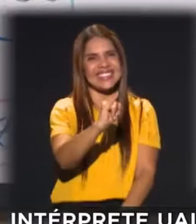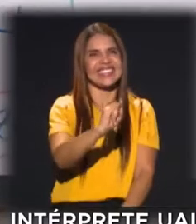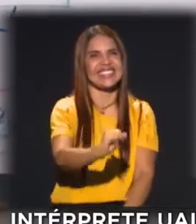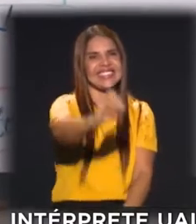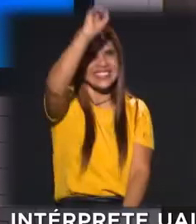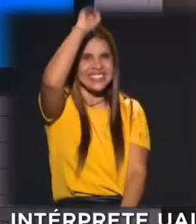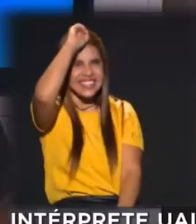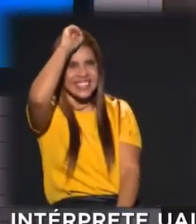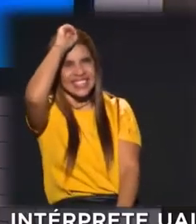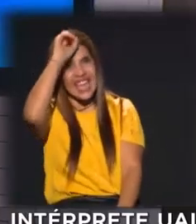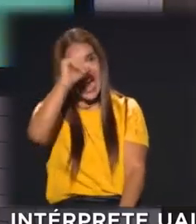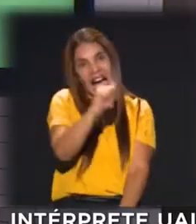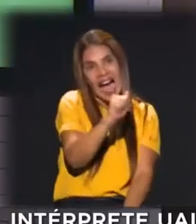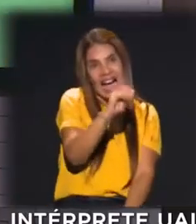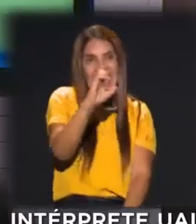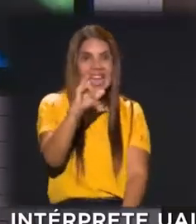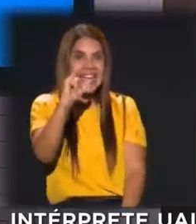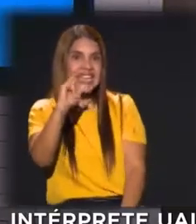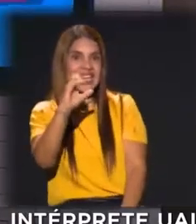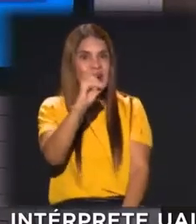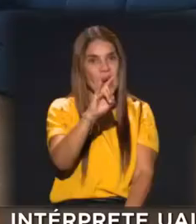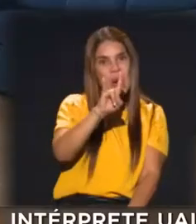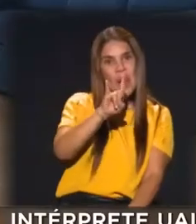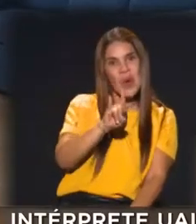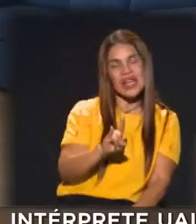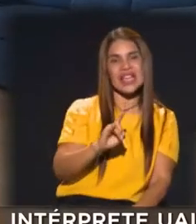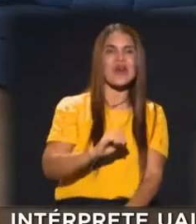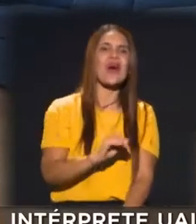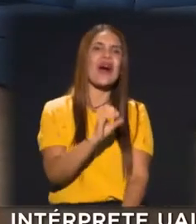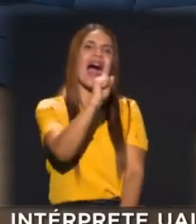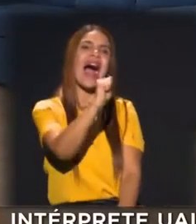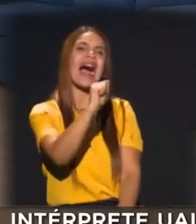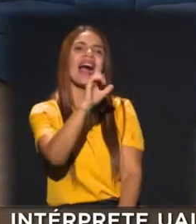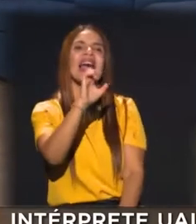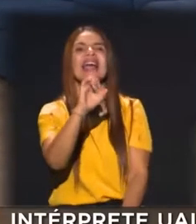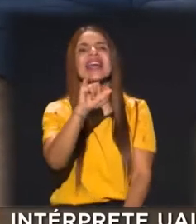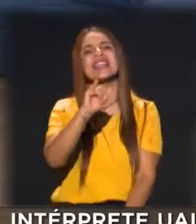I. A. E. I. O. A. E. I. O.